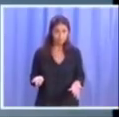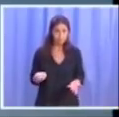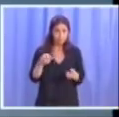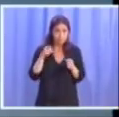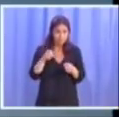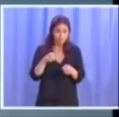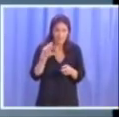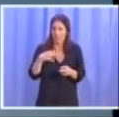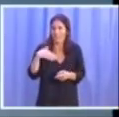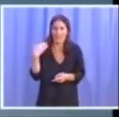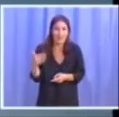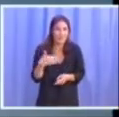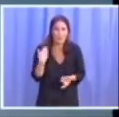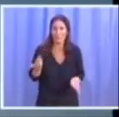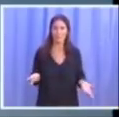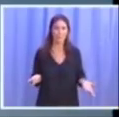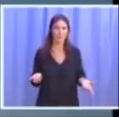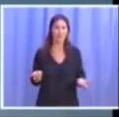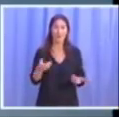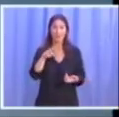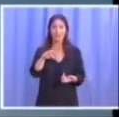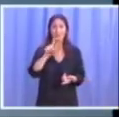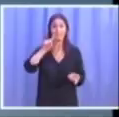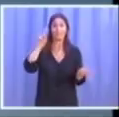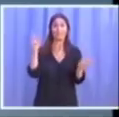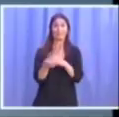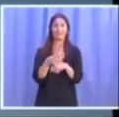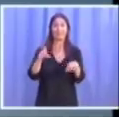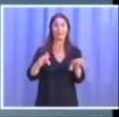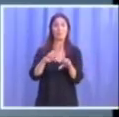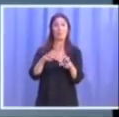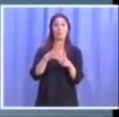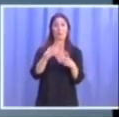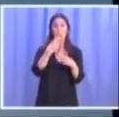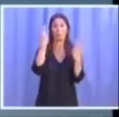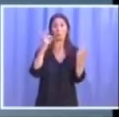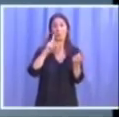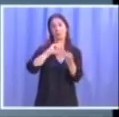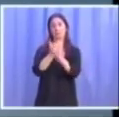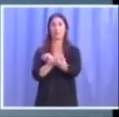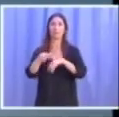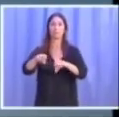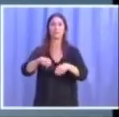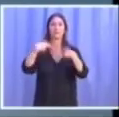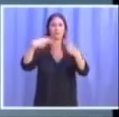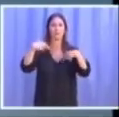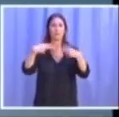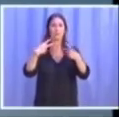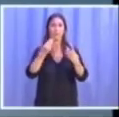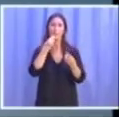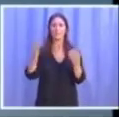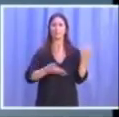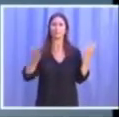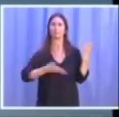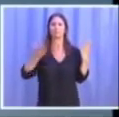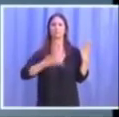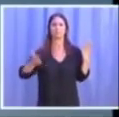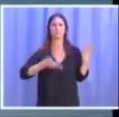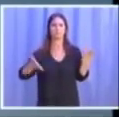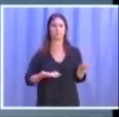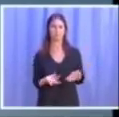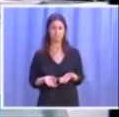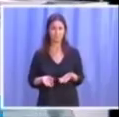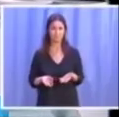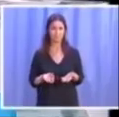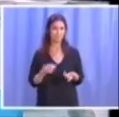Eso hay que recuperarlo. Eso cuando no se han convertido parte de esos equipamientos públicos en restaurantes, de comida rápida además. Hay